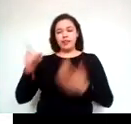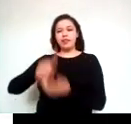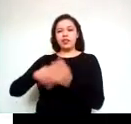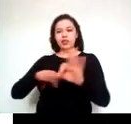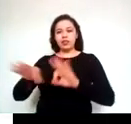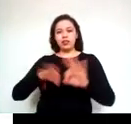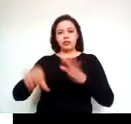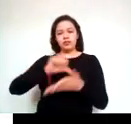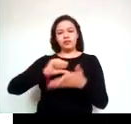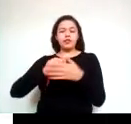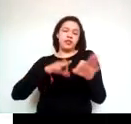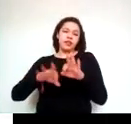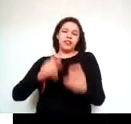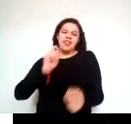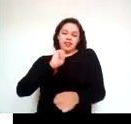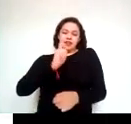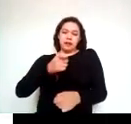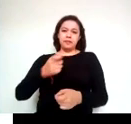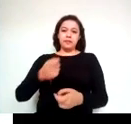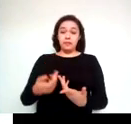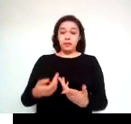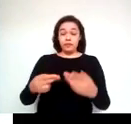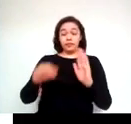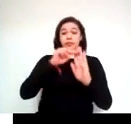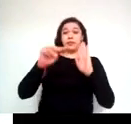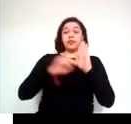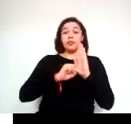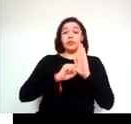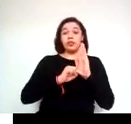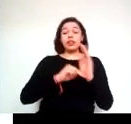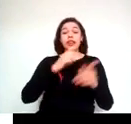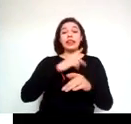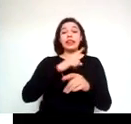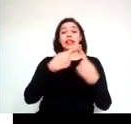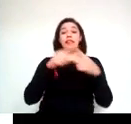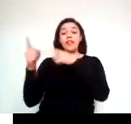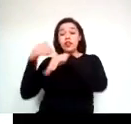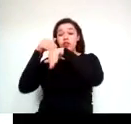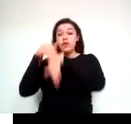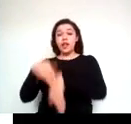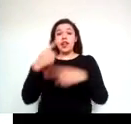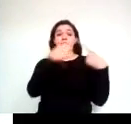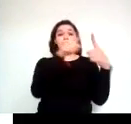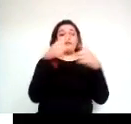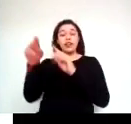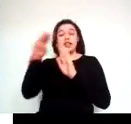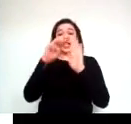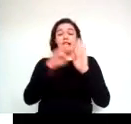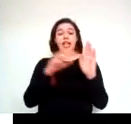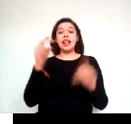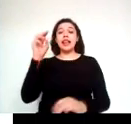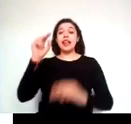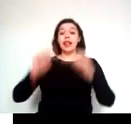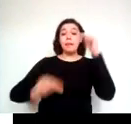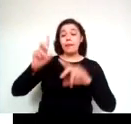trabajo. ¿Esto qué quiere decir? Que la normatividad tiene distintas obligaciones y distintos requisitos de acuerdo al número de empleados que estén en